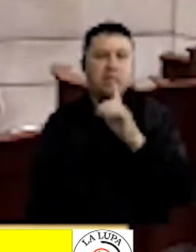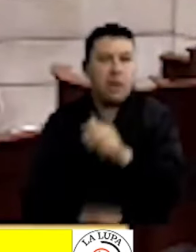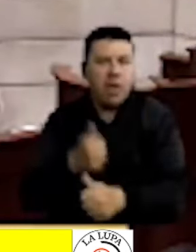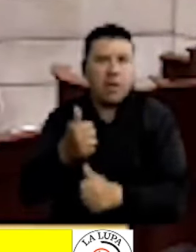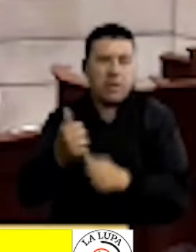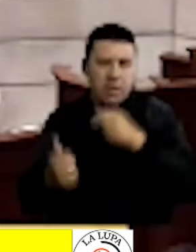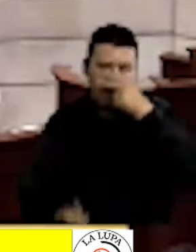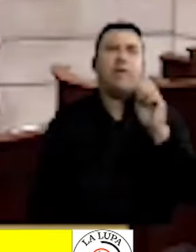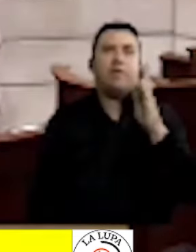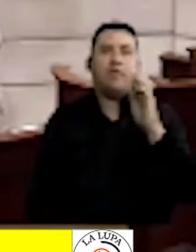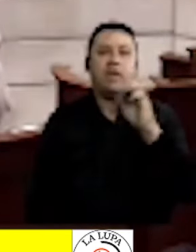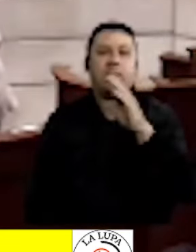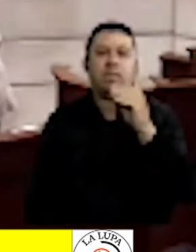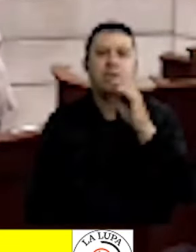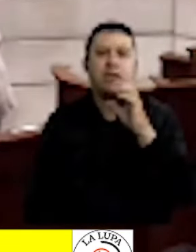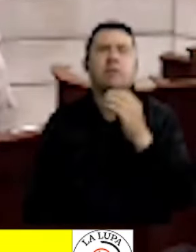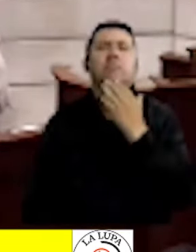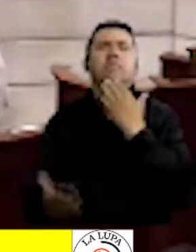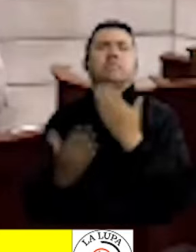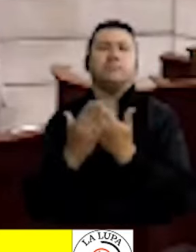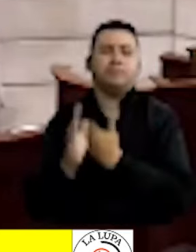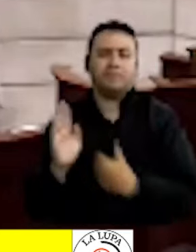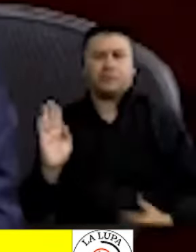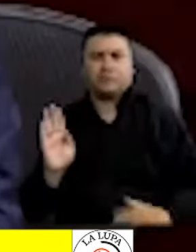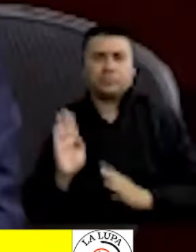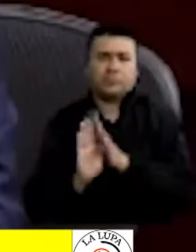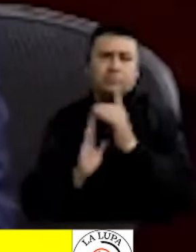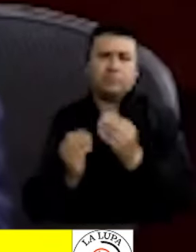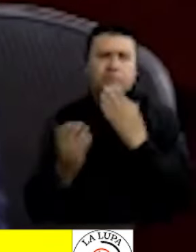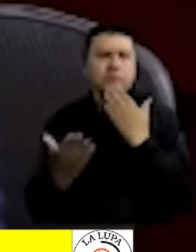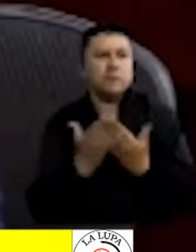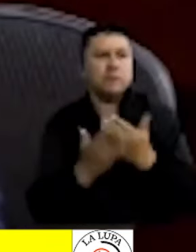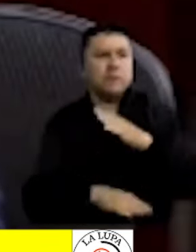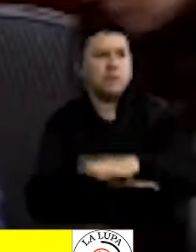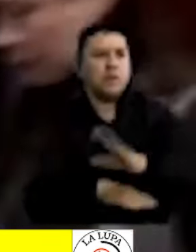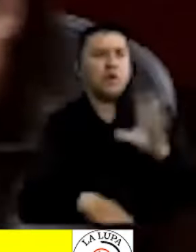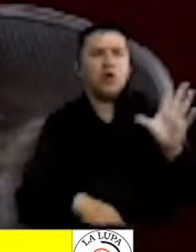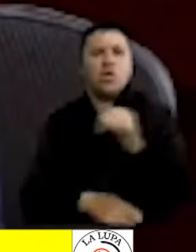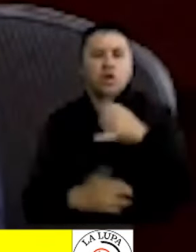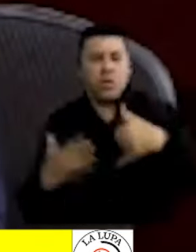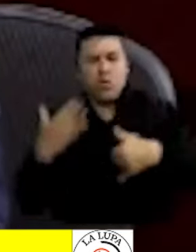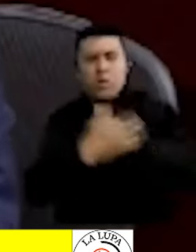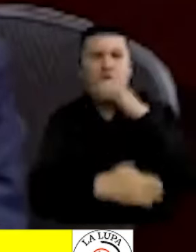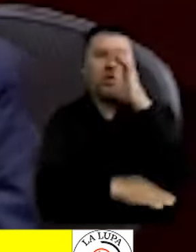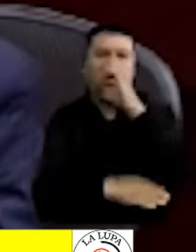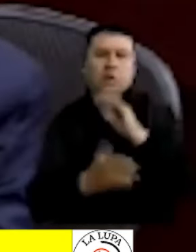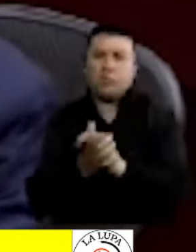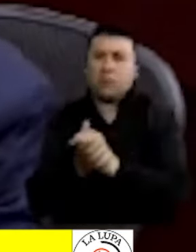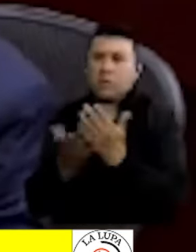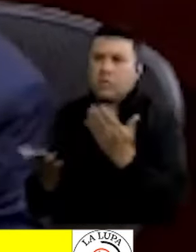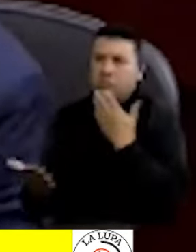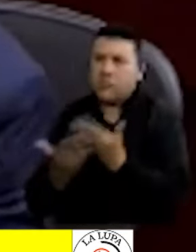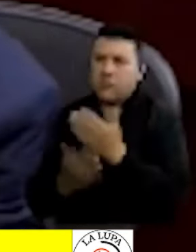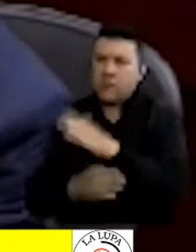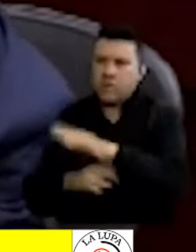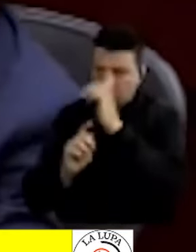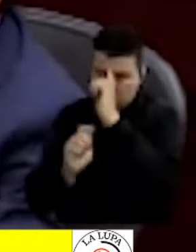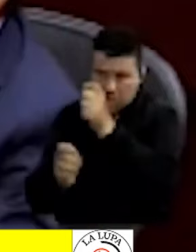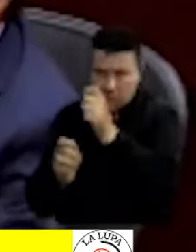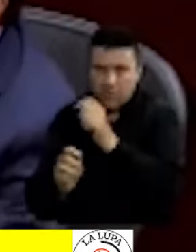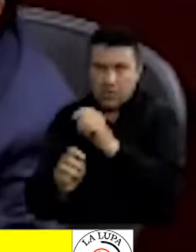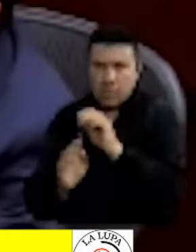hija Chelsea. Querido presidente, muchas gracias. Buenas tardes, país. Buenas tardes, queridos senadores. Una vez